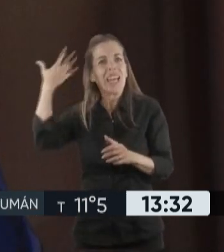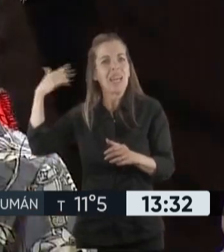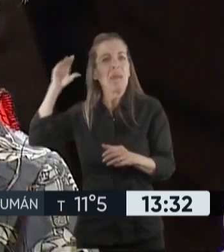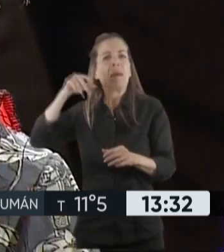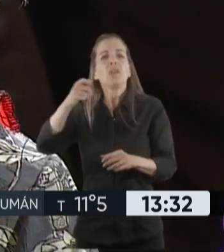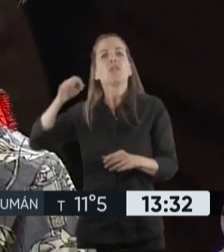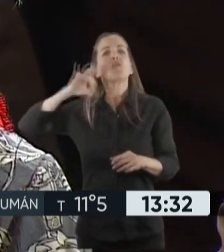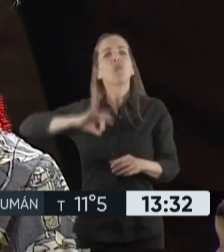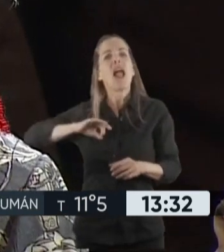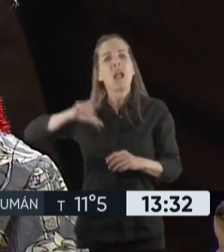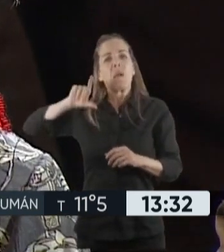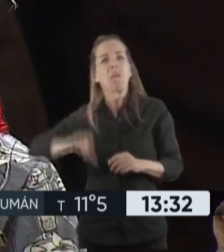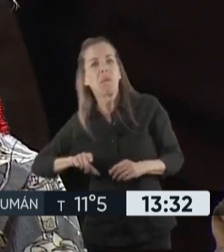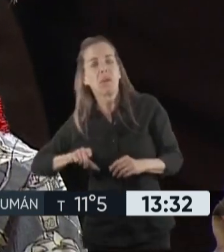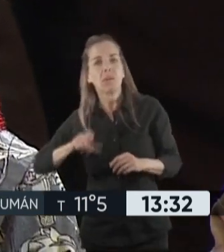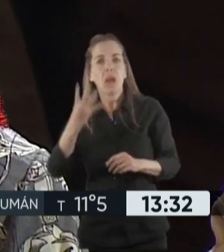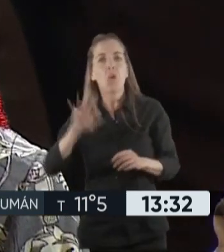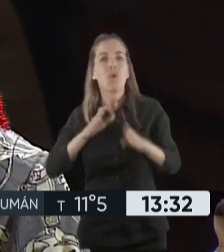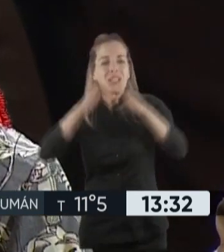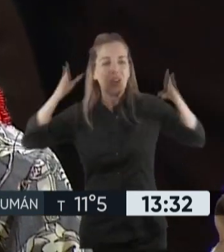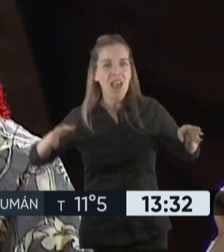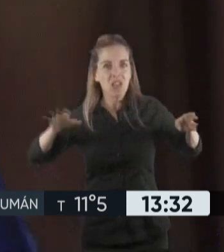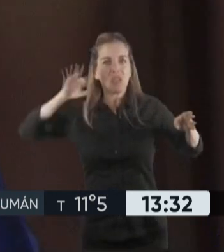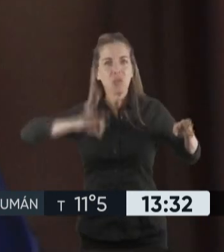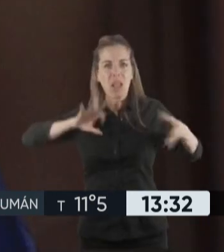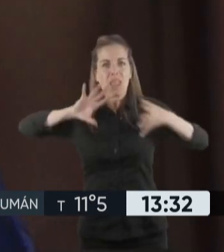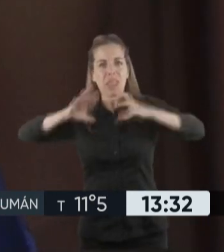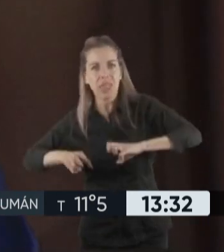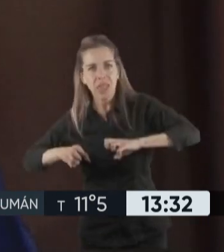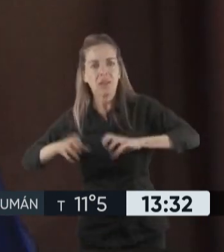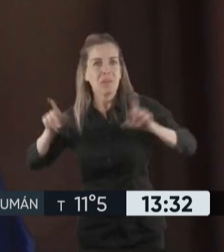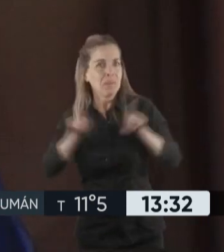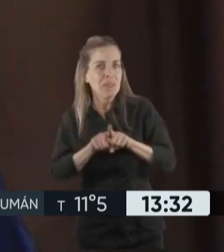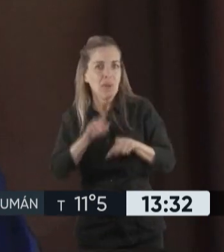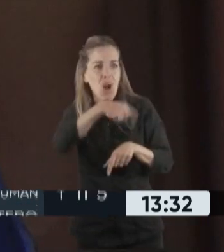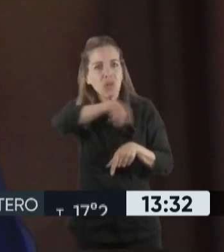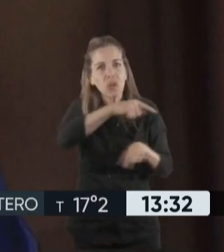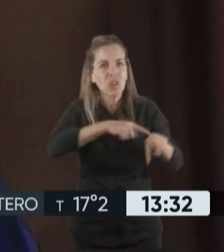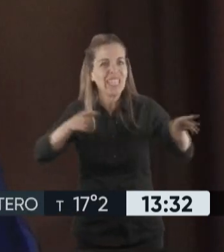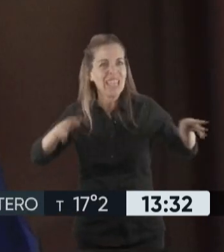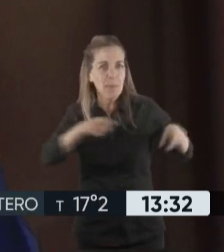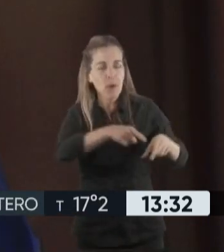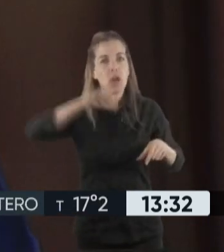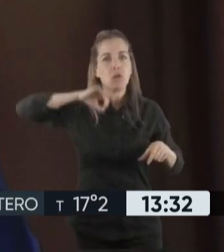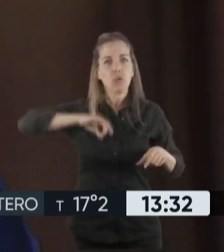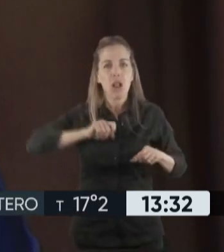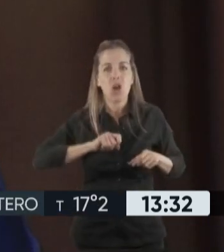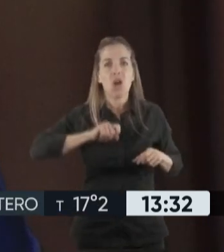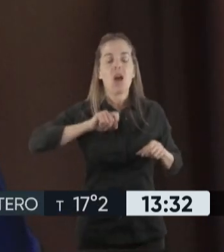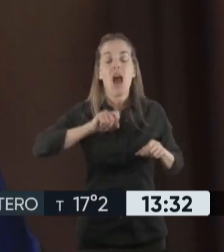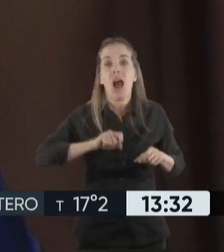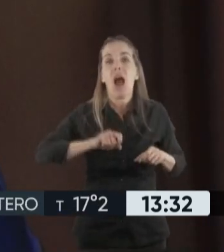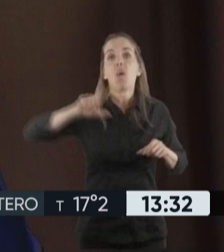puntos en tan solo 4 años. Lo mismo que tardamos en hacer crecer el salario real en 12